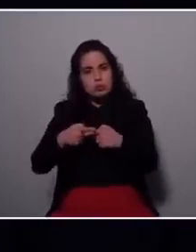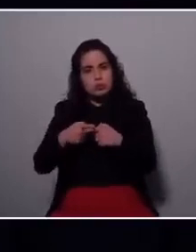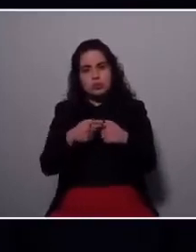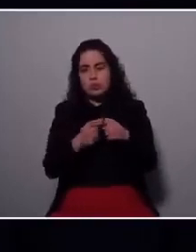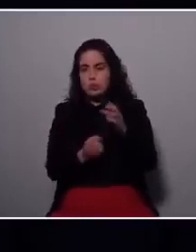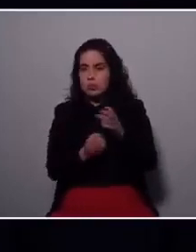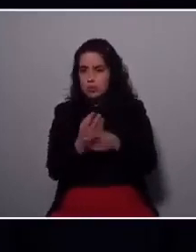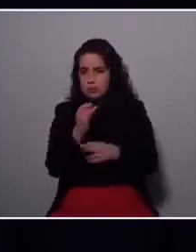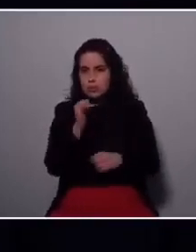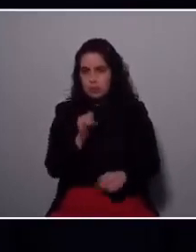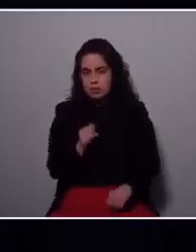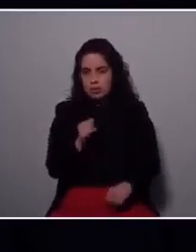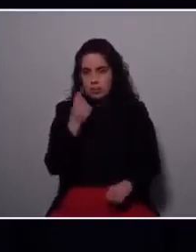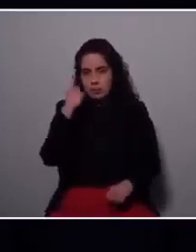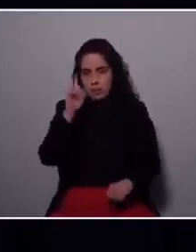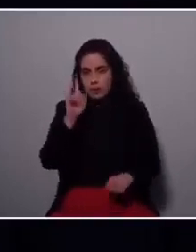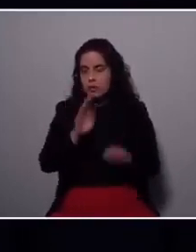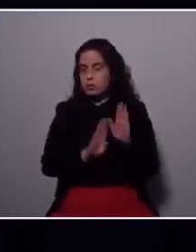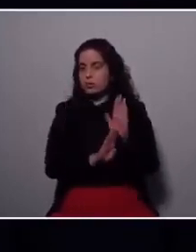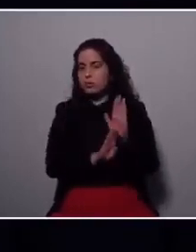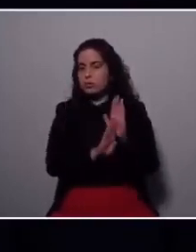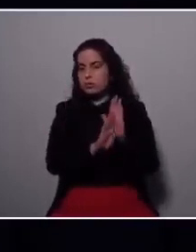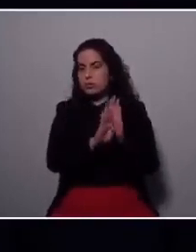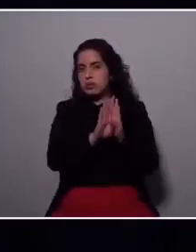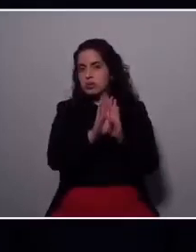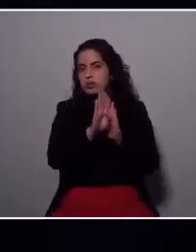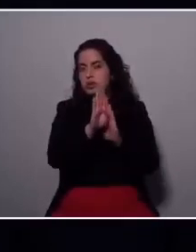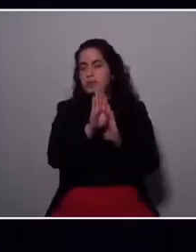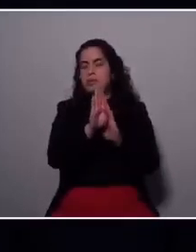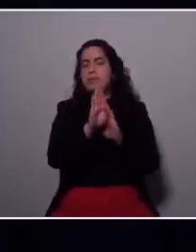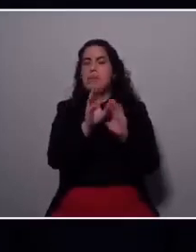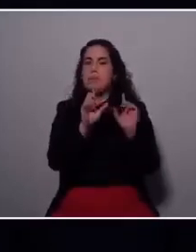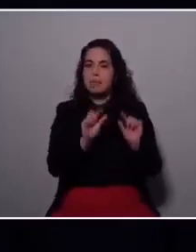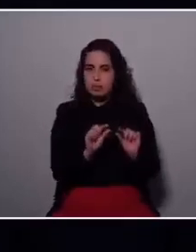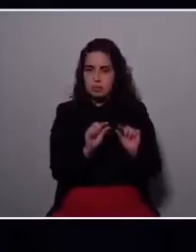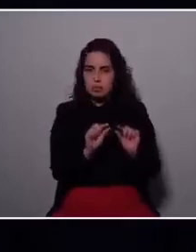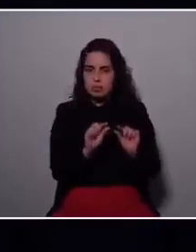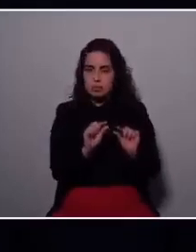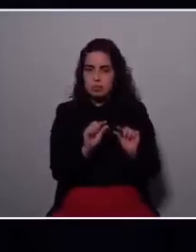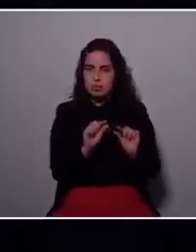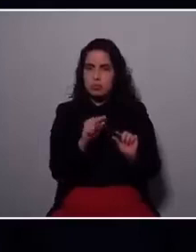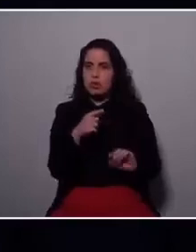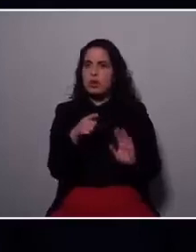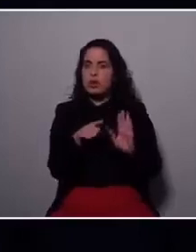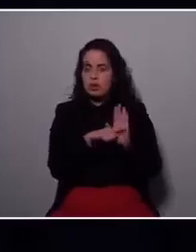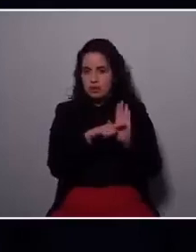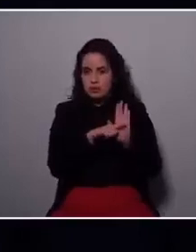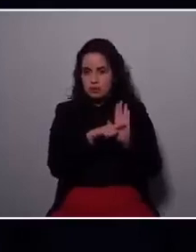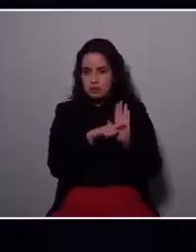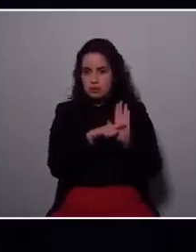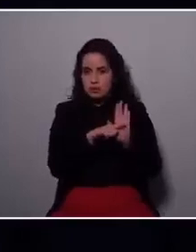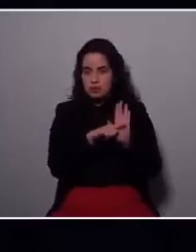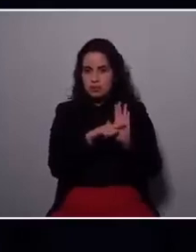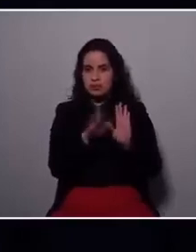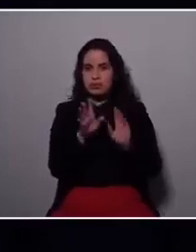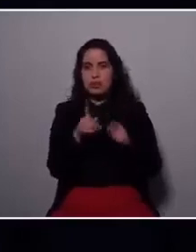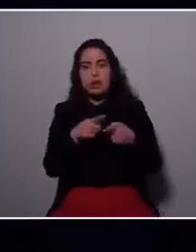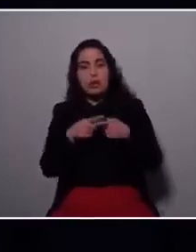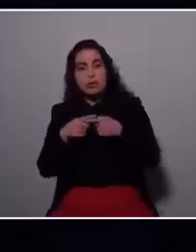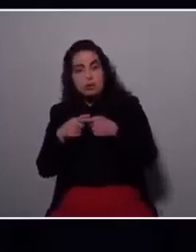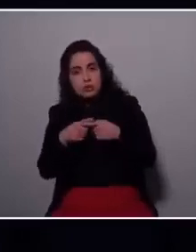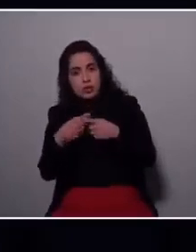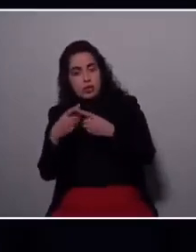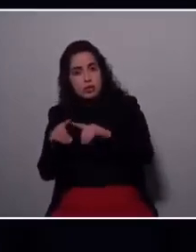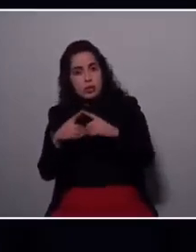la desventaja que se crece menos. Tiene la desventaja que en los países socialdemócratas muchos jóvenes se